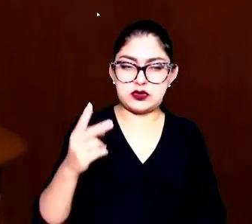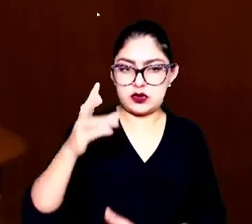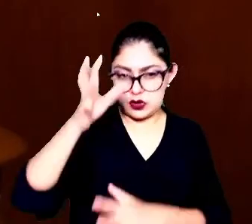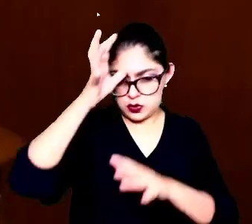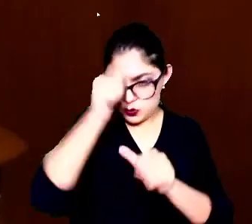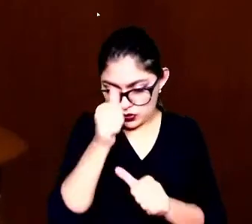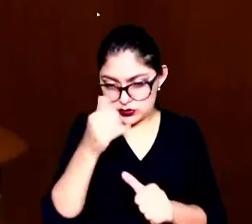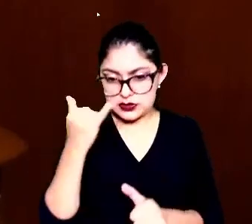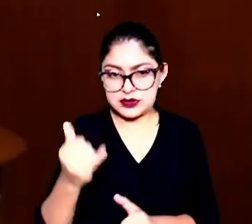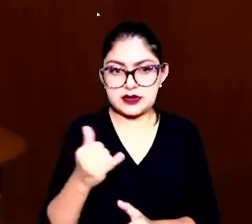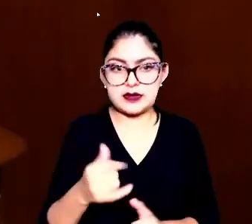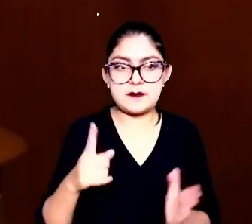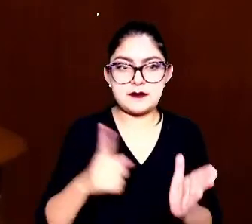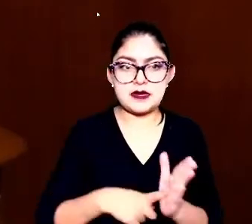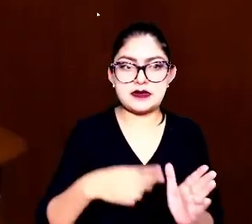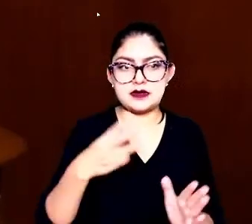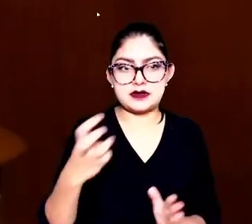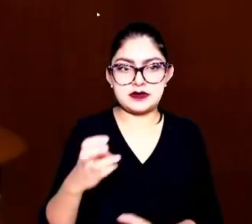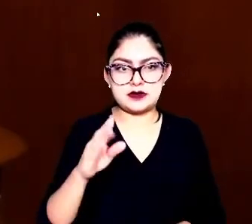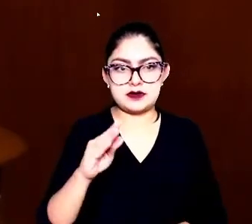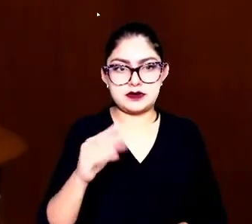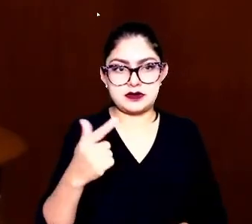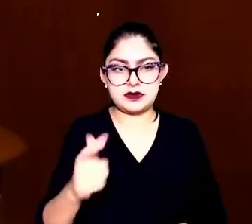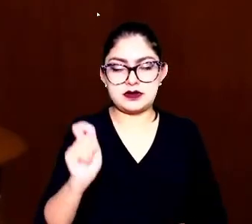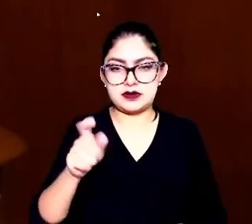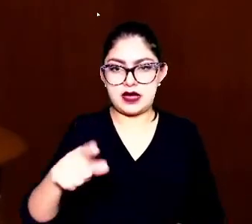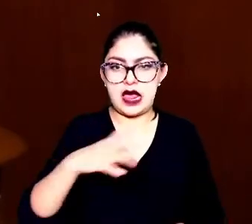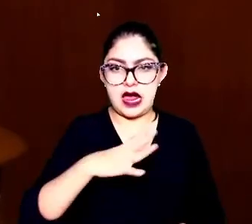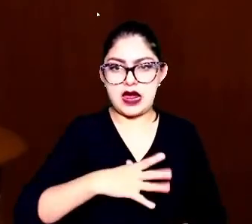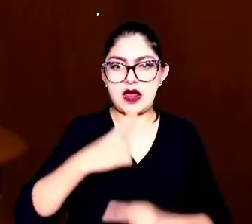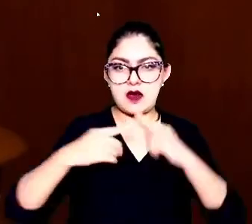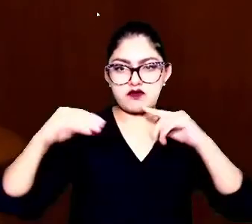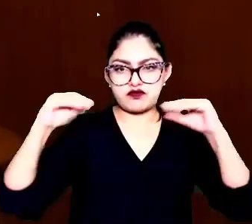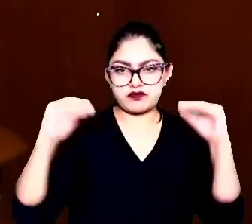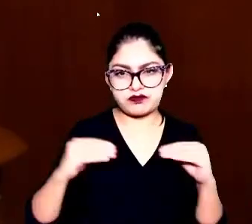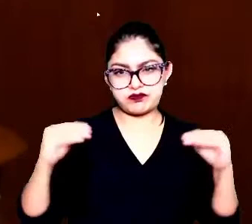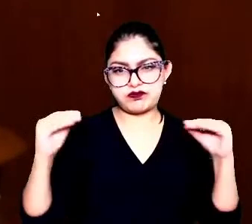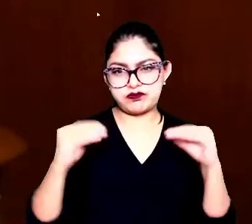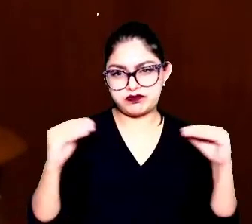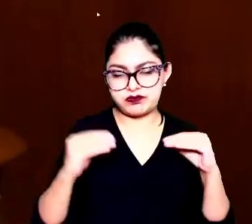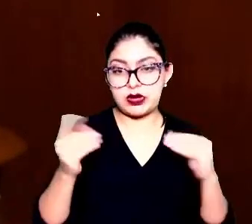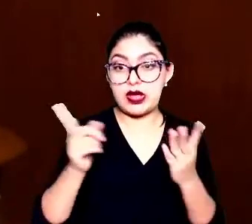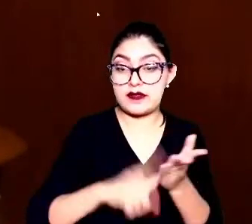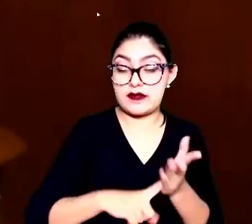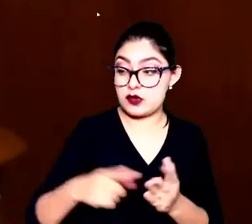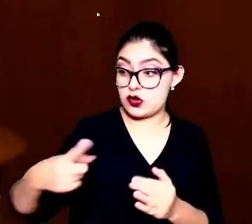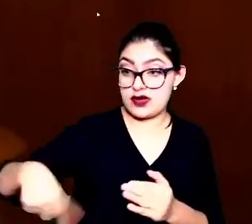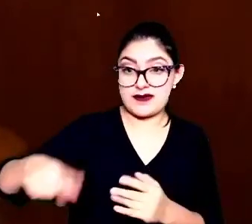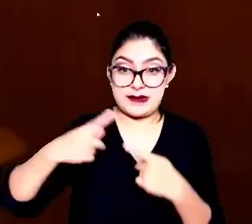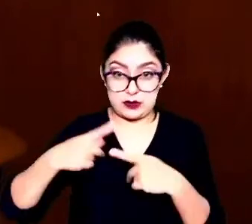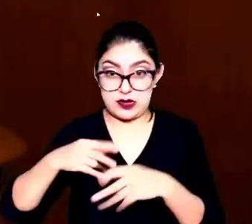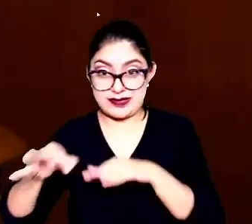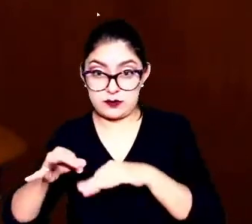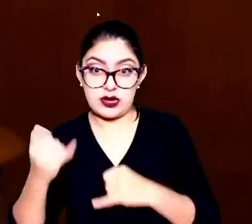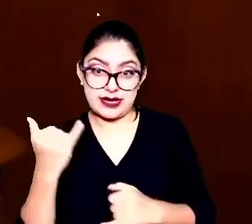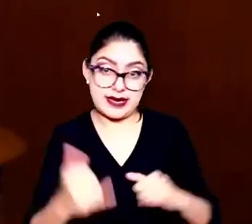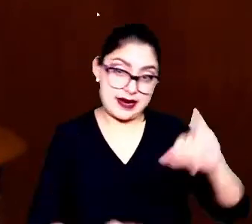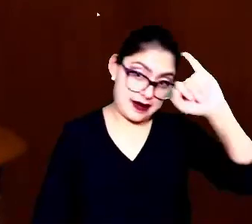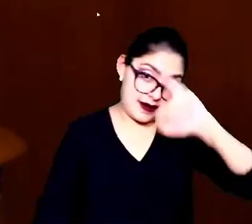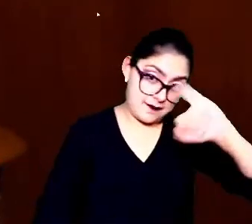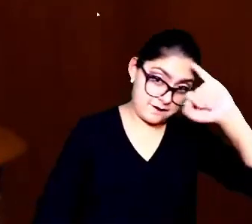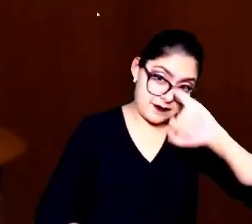a través de medios alternos como la negociación entre trabajadores y patrones en total